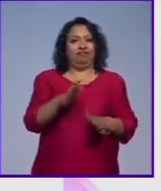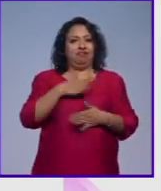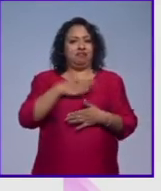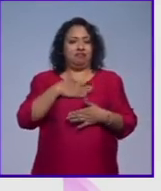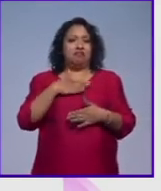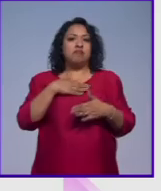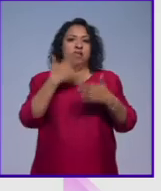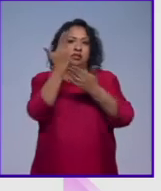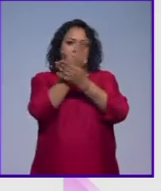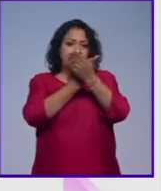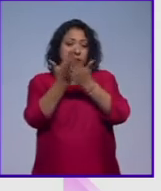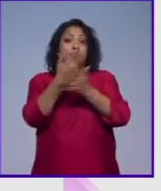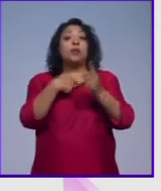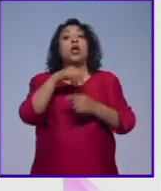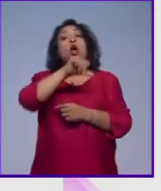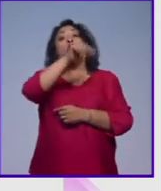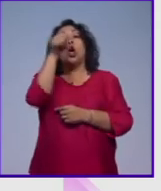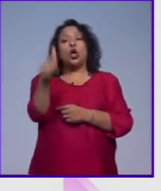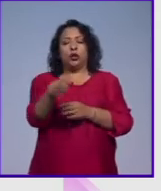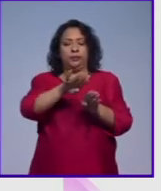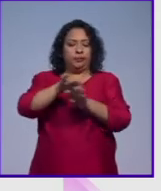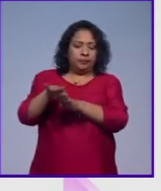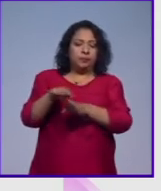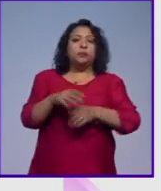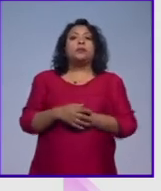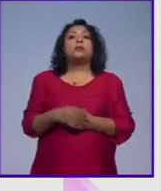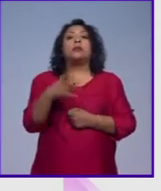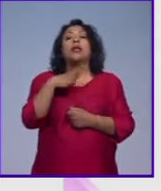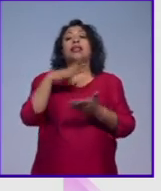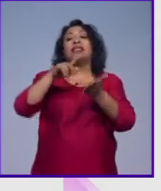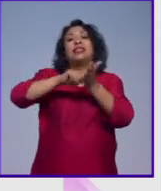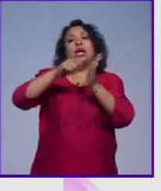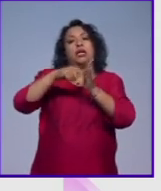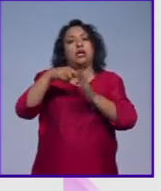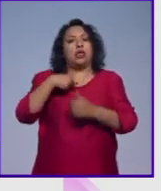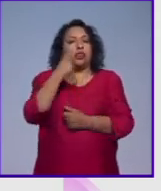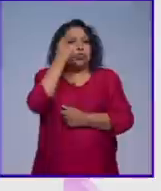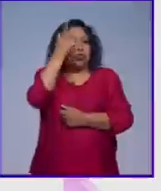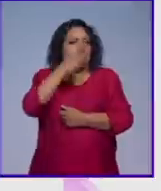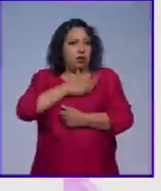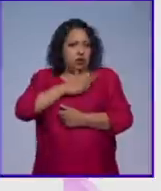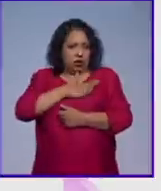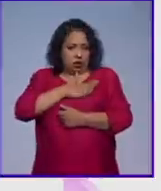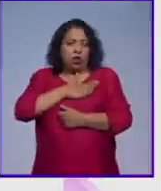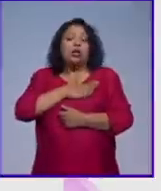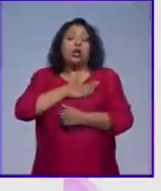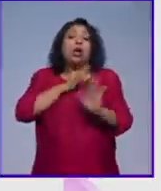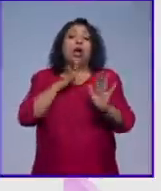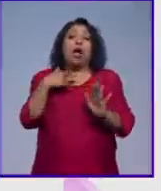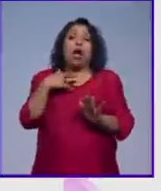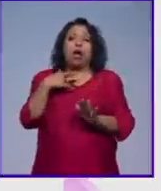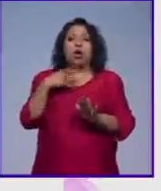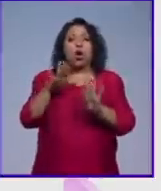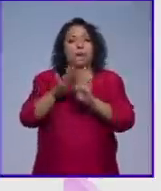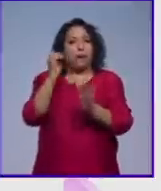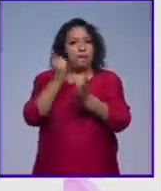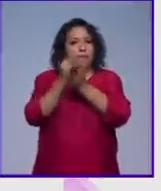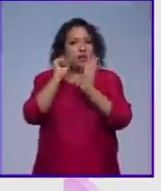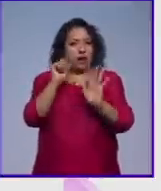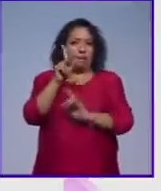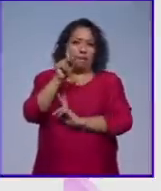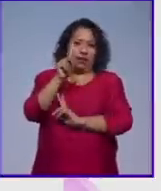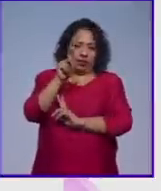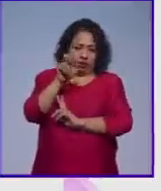obra. Por el otro lado, una técnica que yo inventé, que incluso se está patentando, es